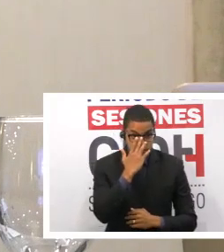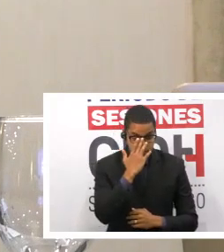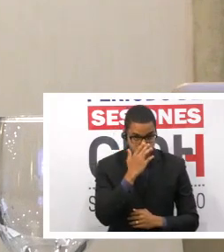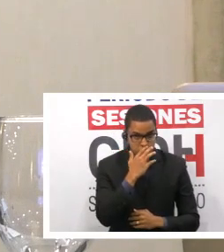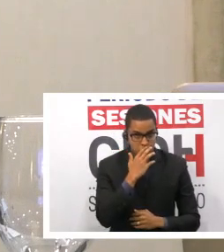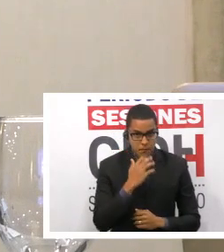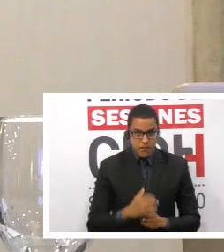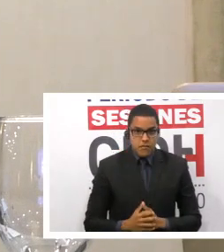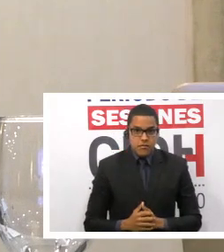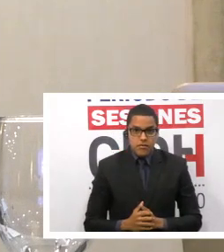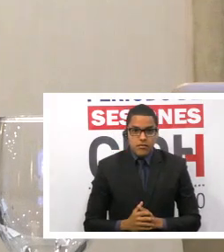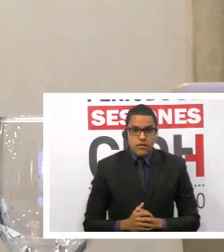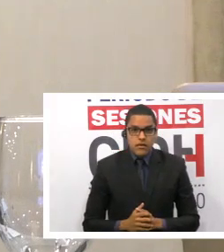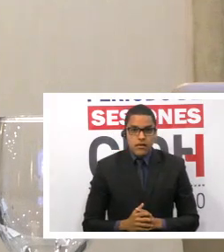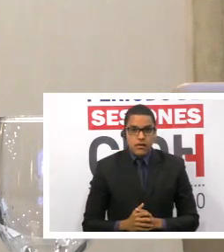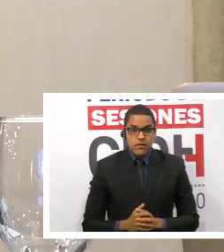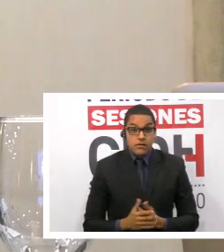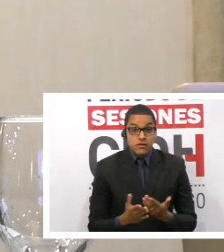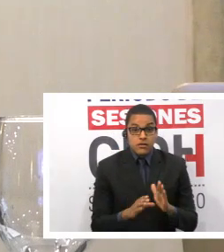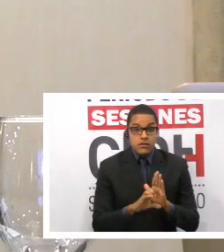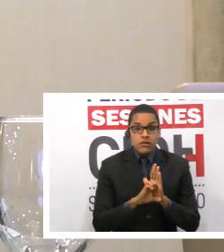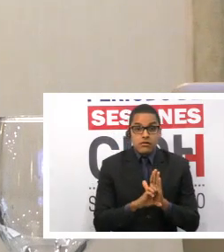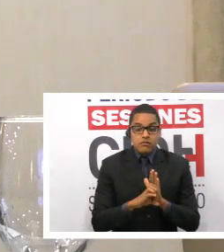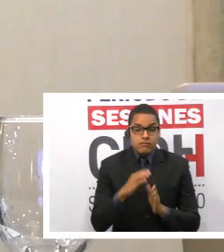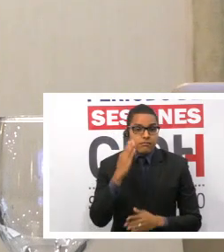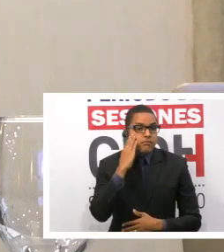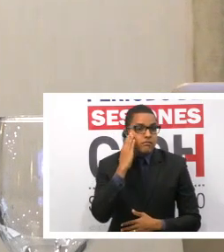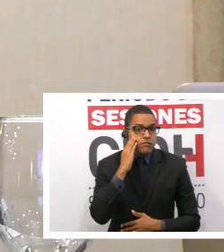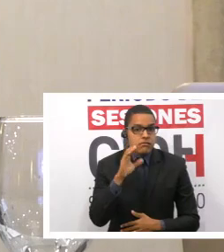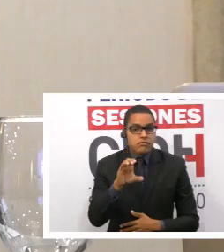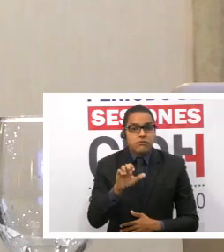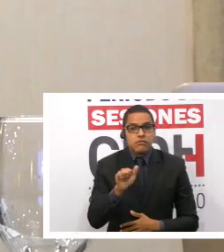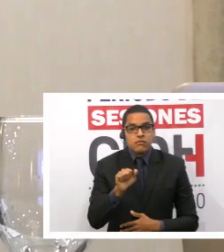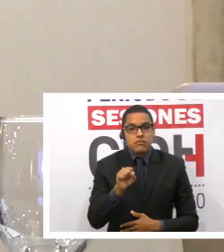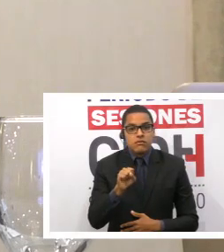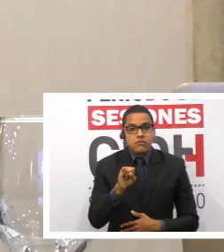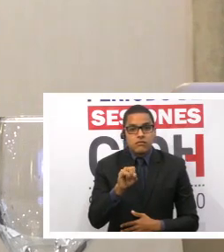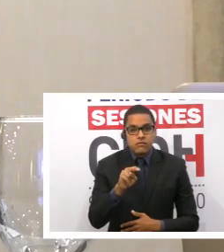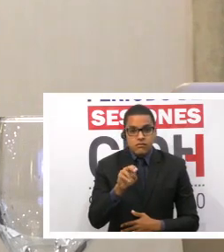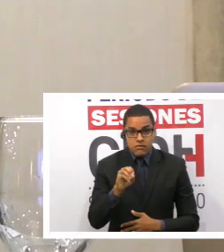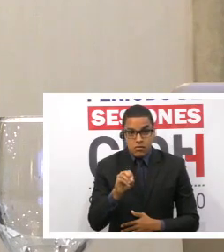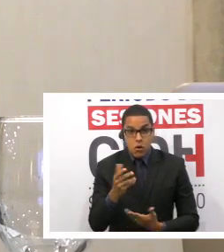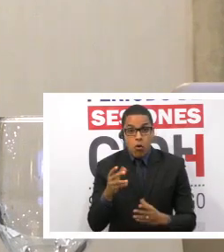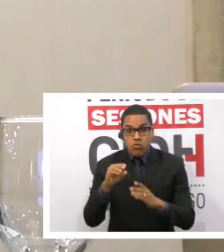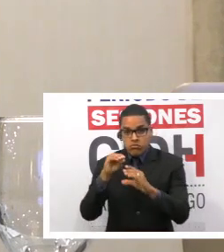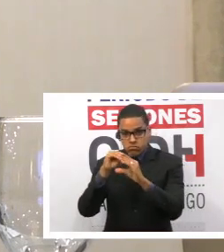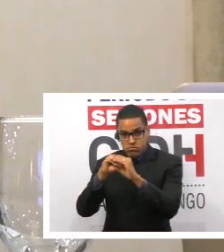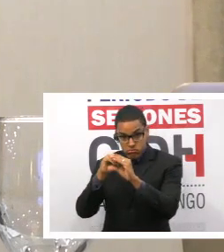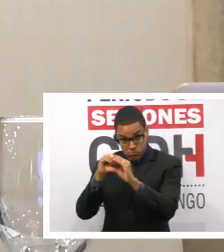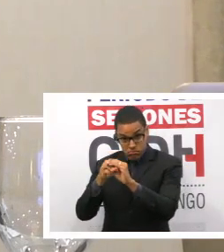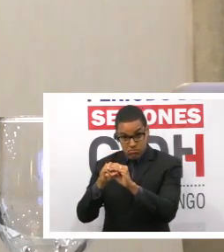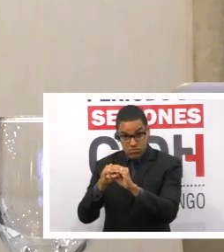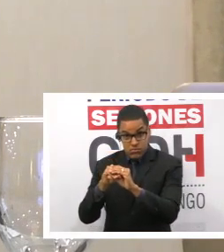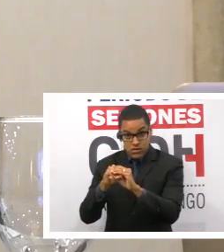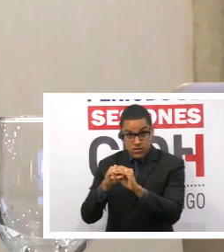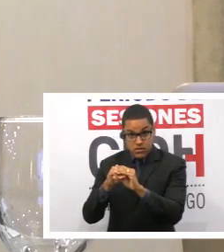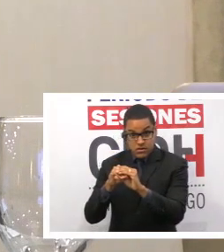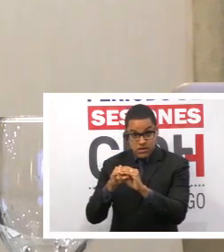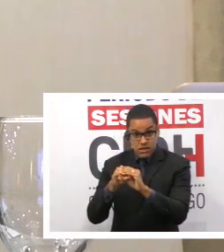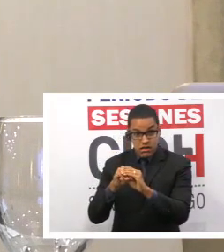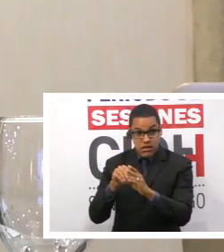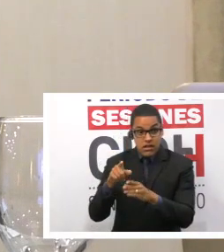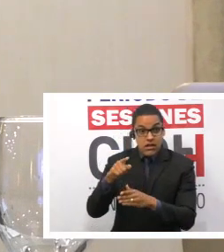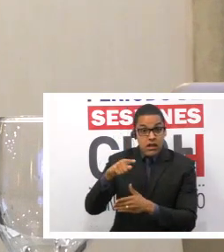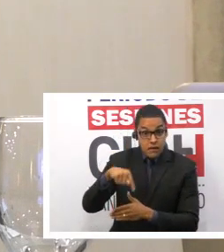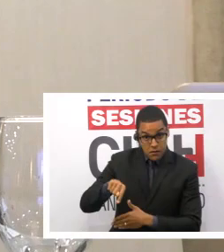como casinos bancos y grandes empresas mineras suman 21 por ciento del pib y cifra equivalente a más de 4 mil millones